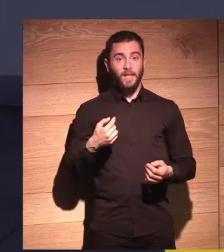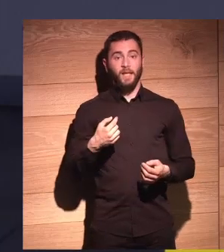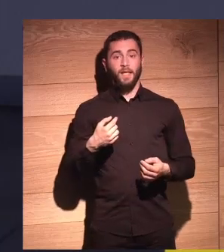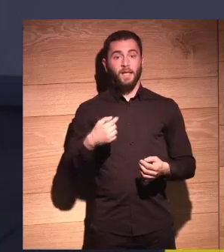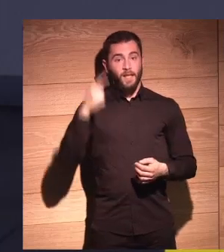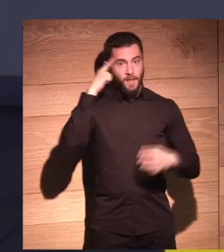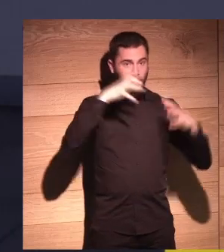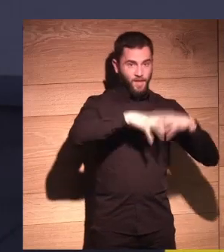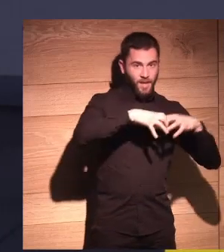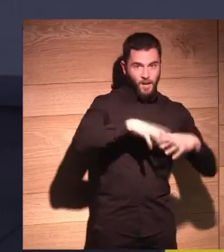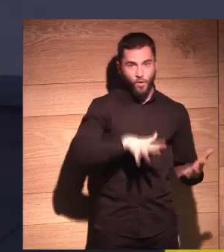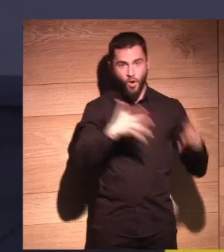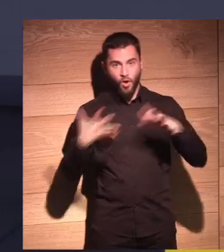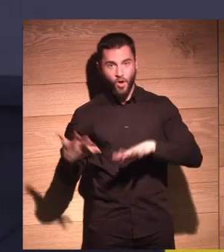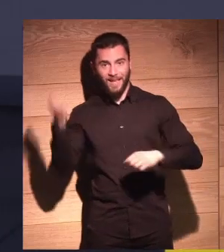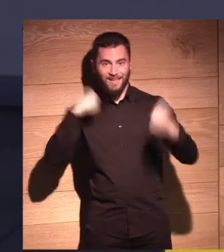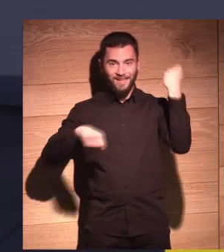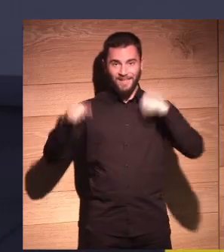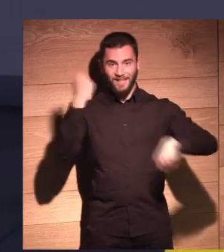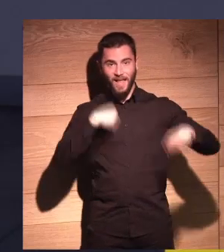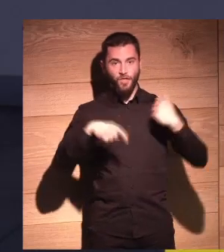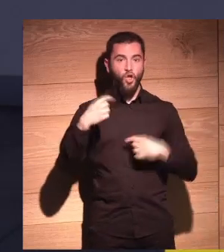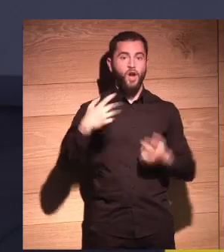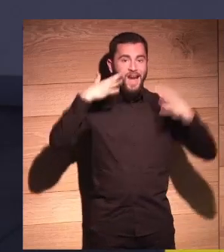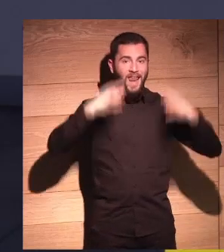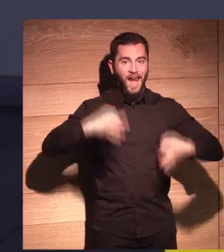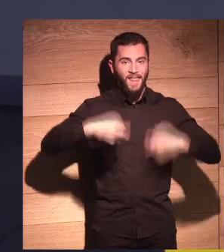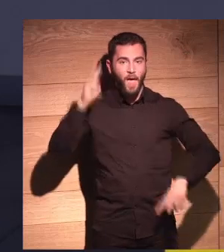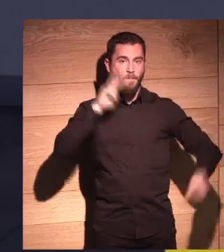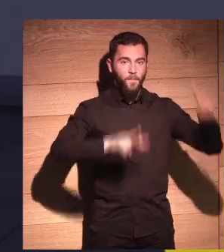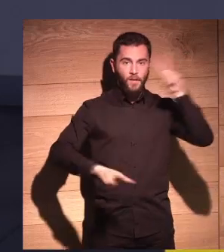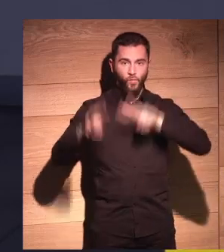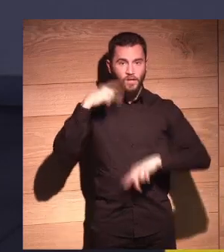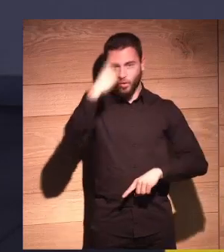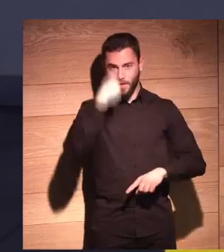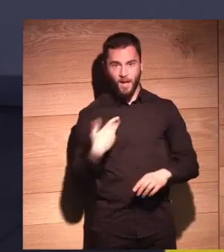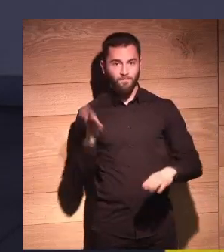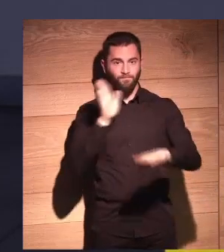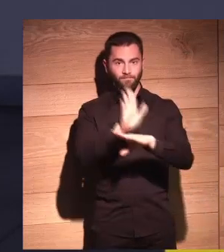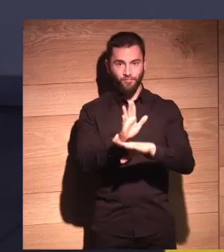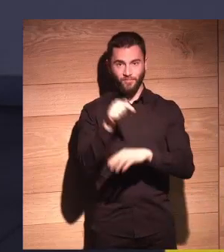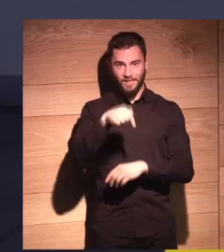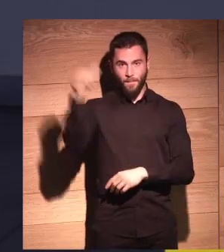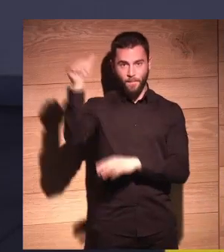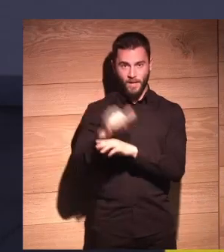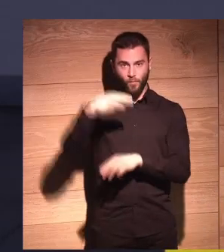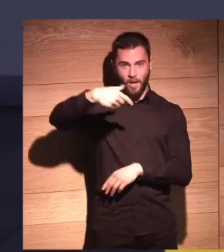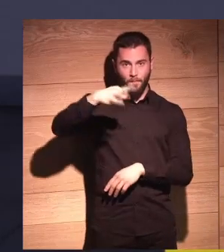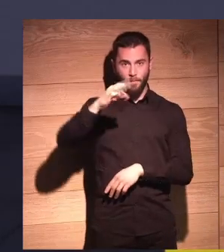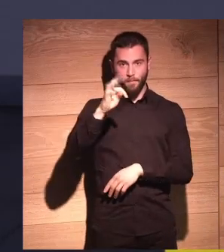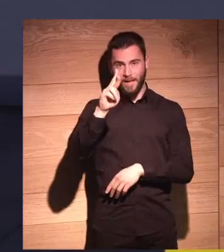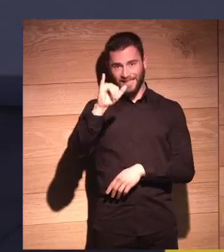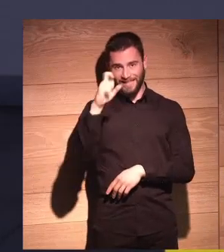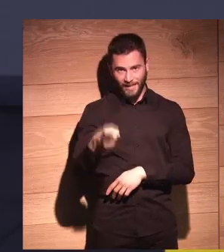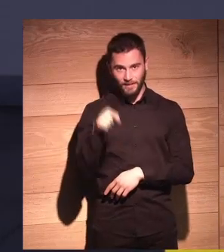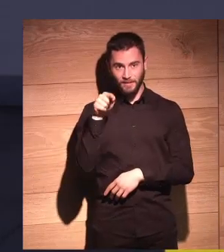interacción con el cerebro, es la realidad virtual. Y he querido poner esta imagen de la película Matrix, que fue